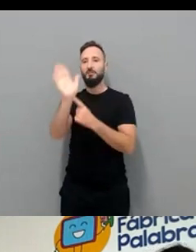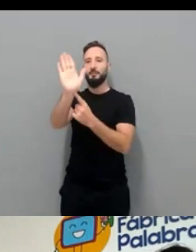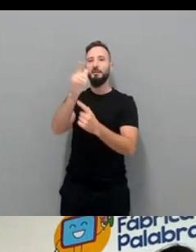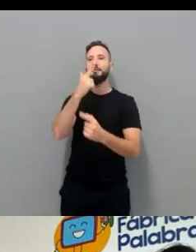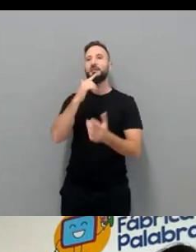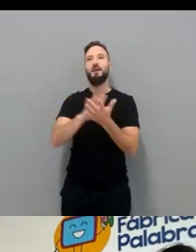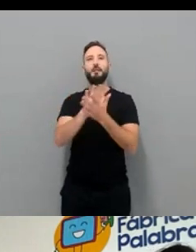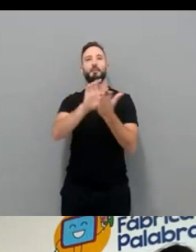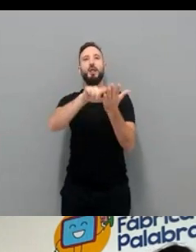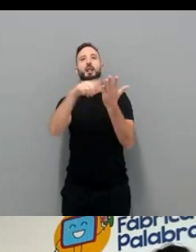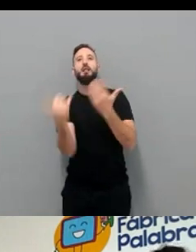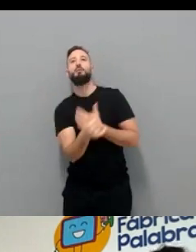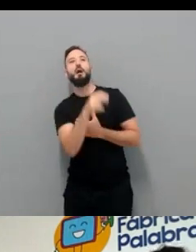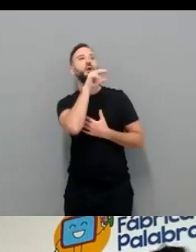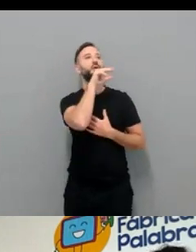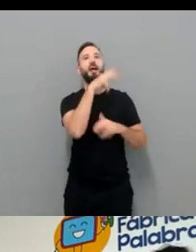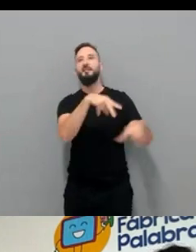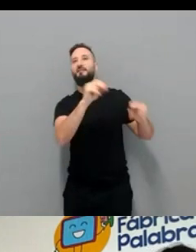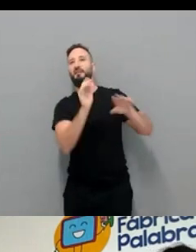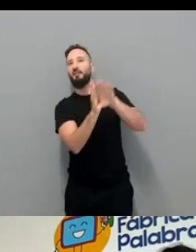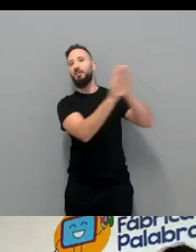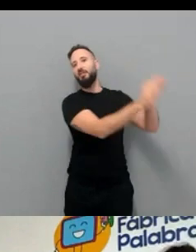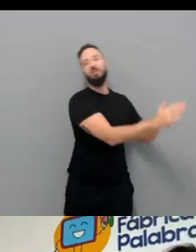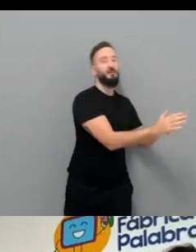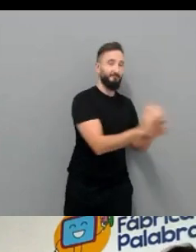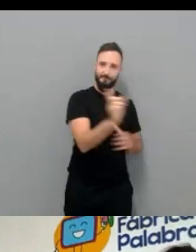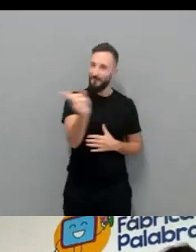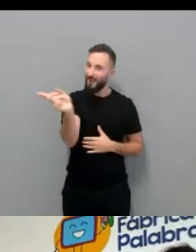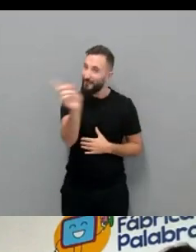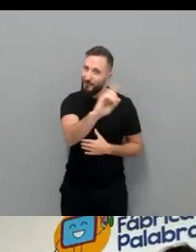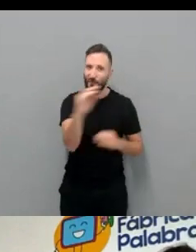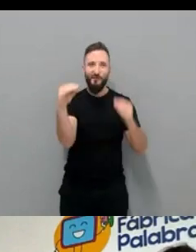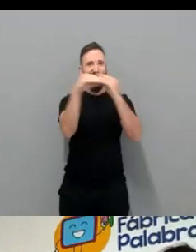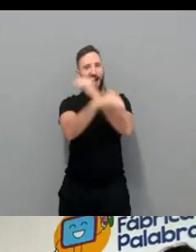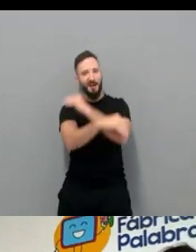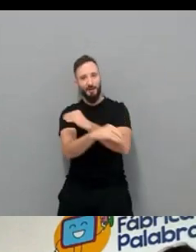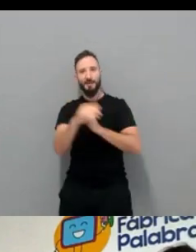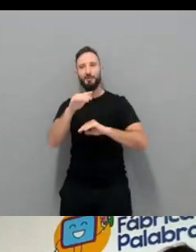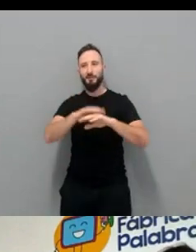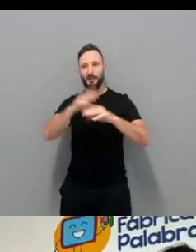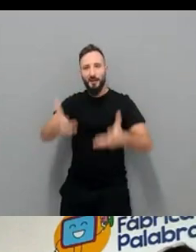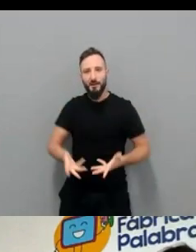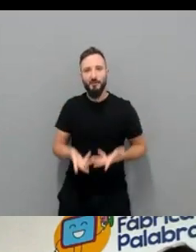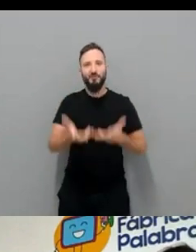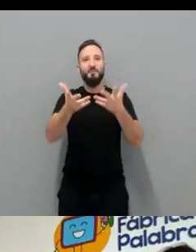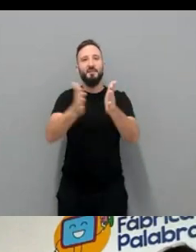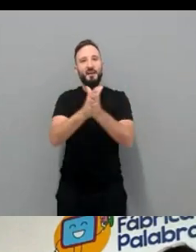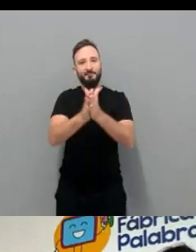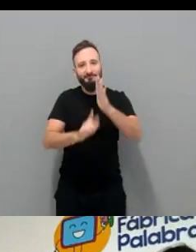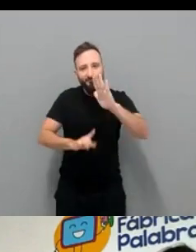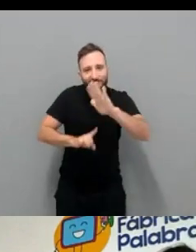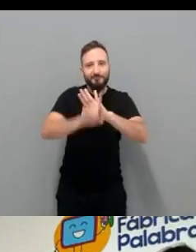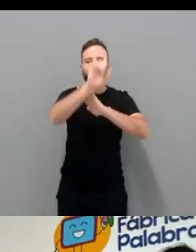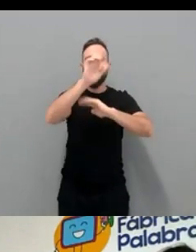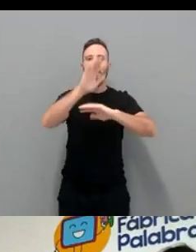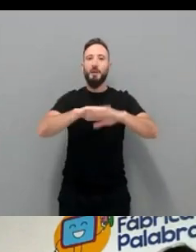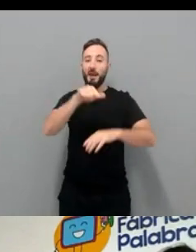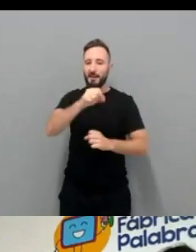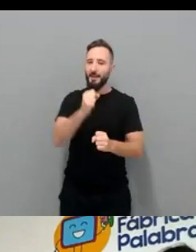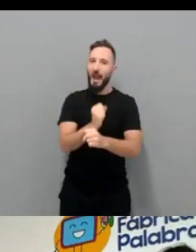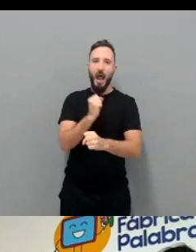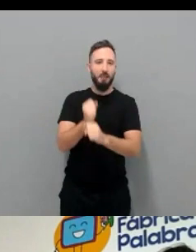oral lo dejamos. Todo lo contrario, o sea, al final estás fomentándolo mucho más, ¿vale? Entonces, bueno, pues yo creo que ahí es nuestra labor del día a